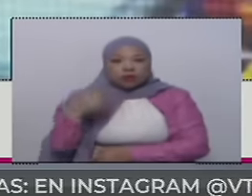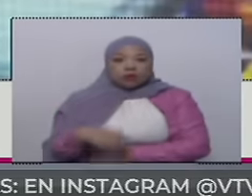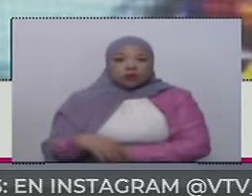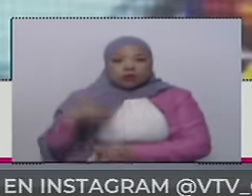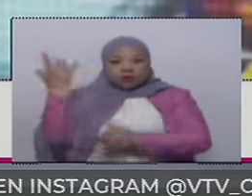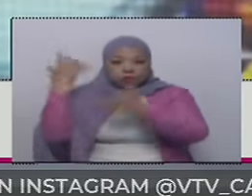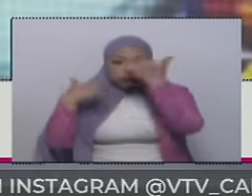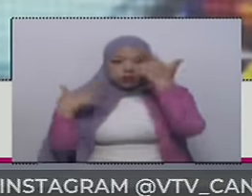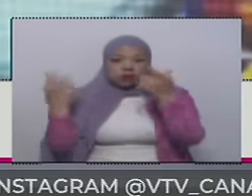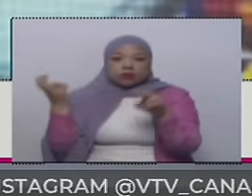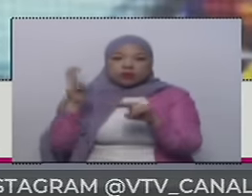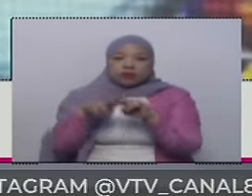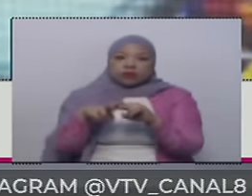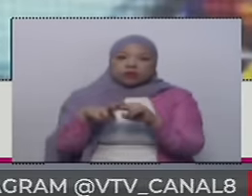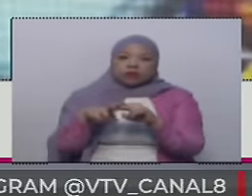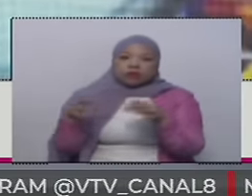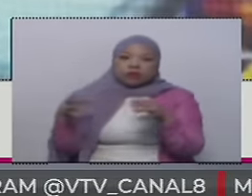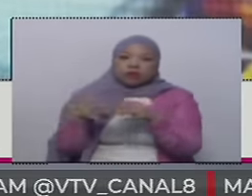Chávez ahí,